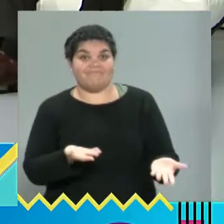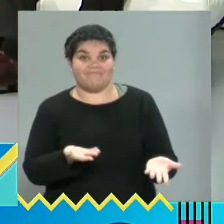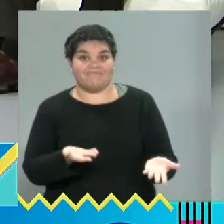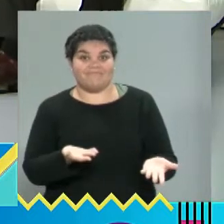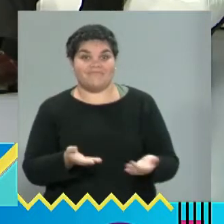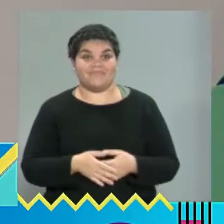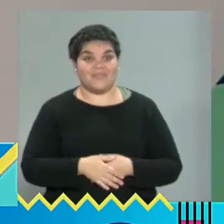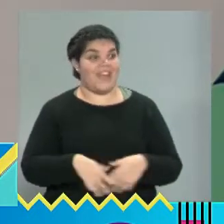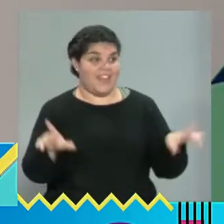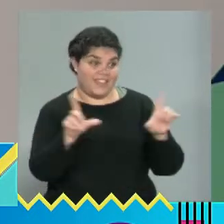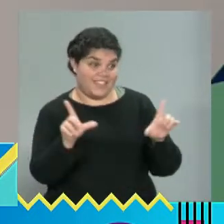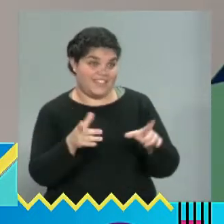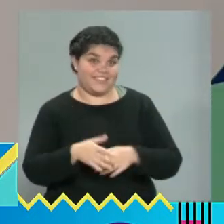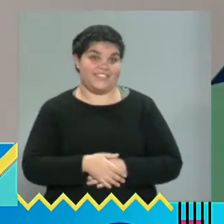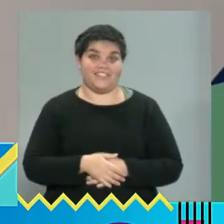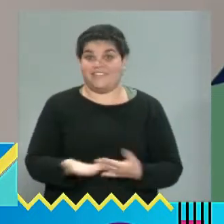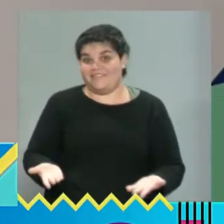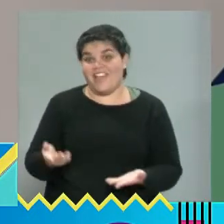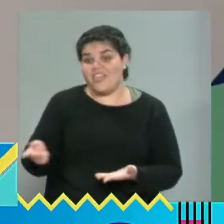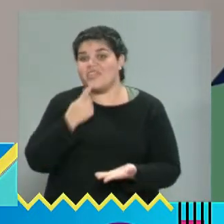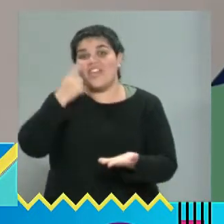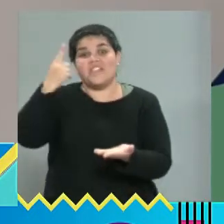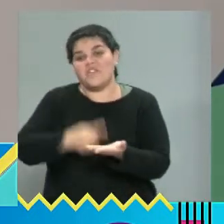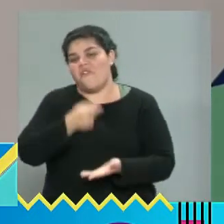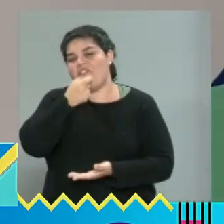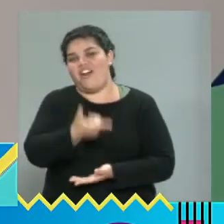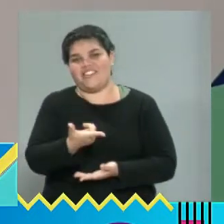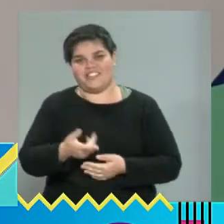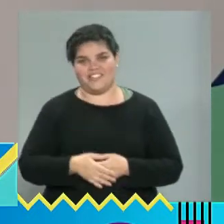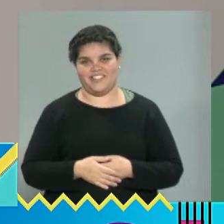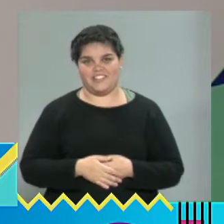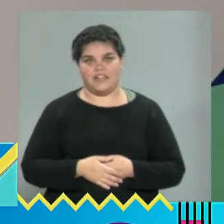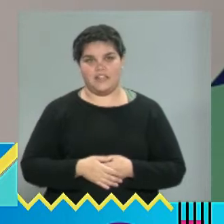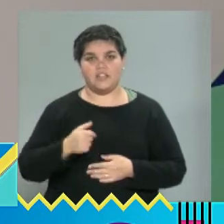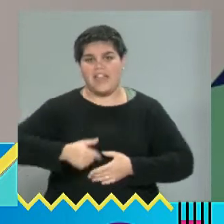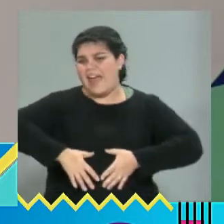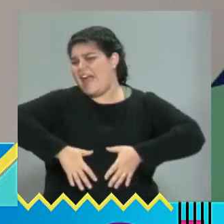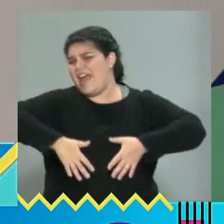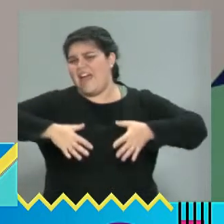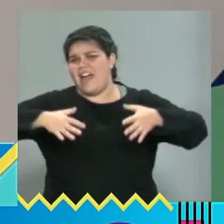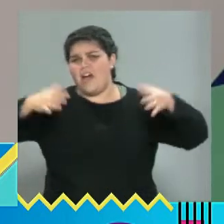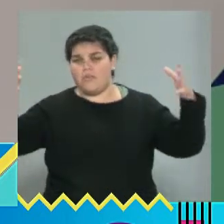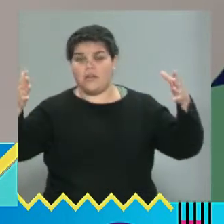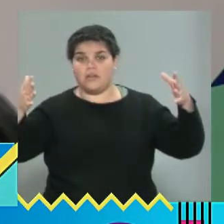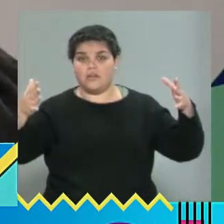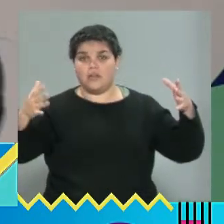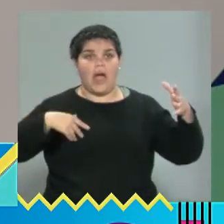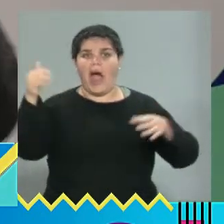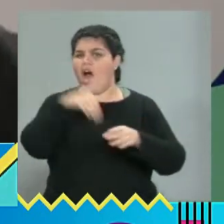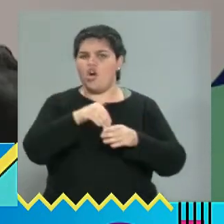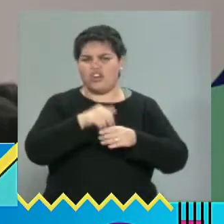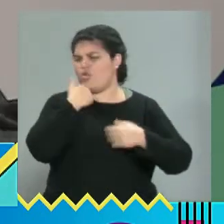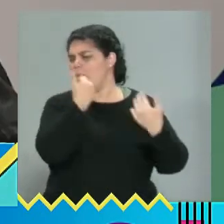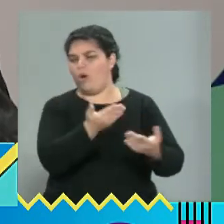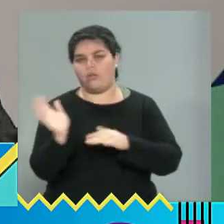La tele. Las decisiones eran fáciles, decían, no, crecemos o muchísimo y no ahorramos, pero crecemos